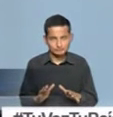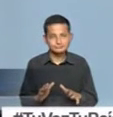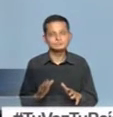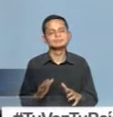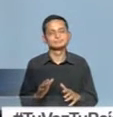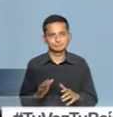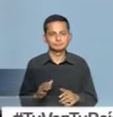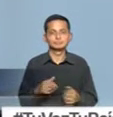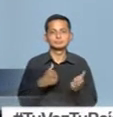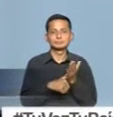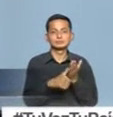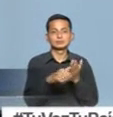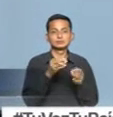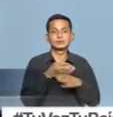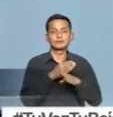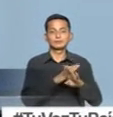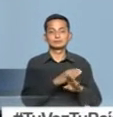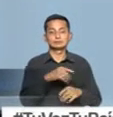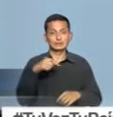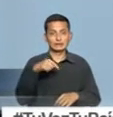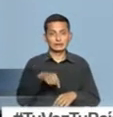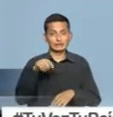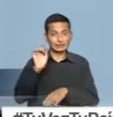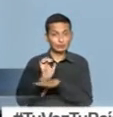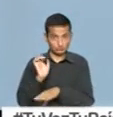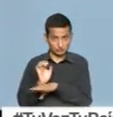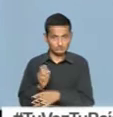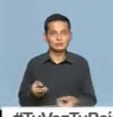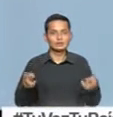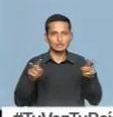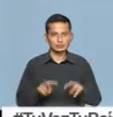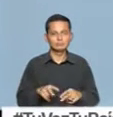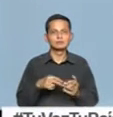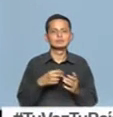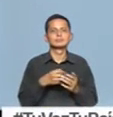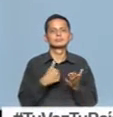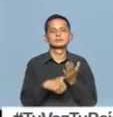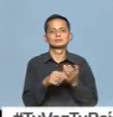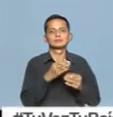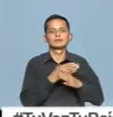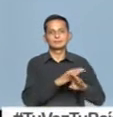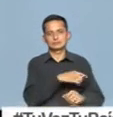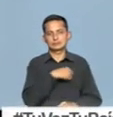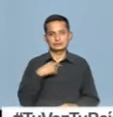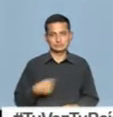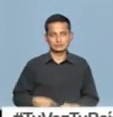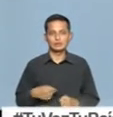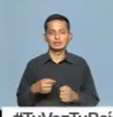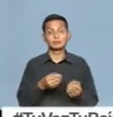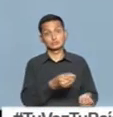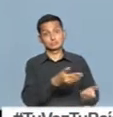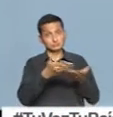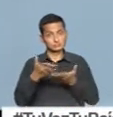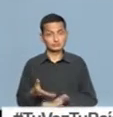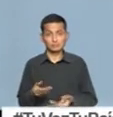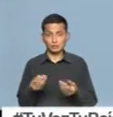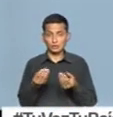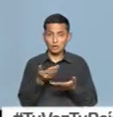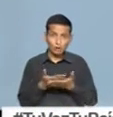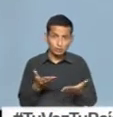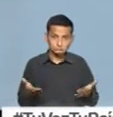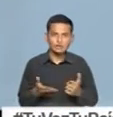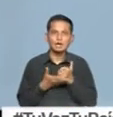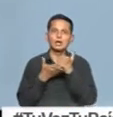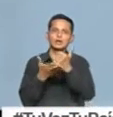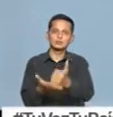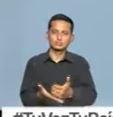ambos, el Ministerio de Defensa Nacional de la República Popular de China y el Ecuador. Estamos recibiendo material y equipos que servirán